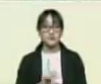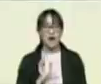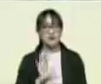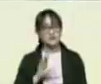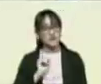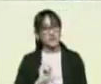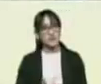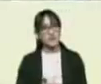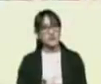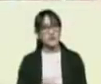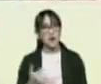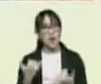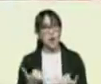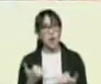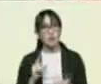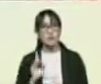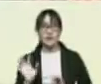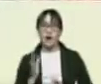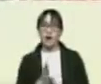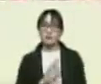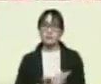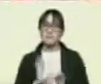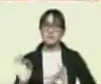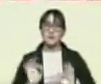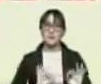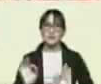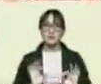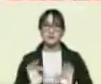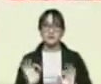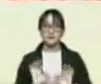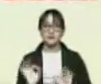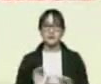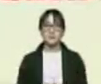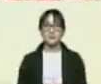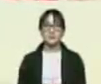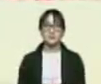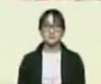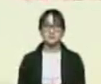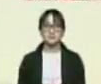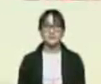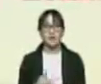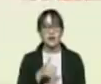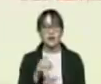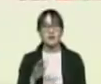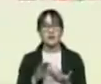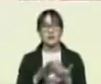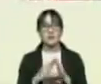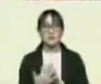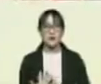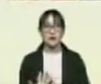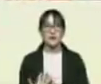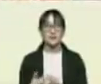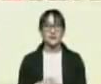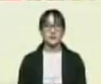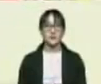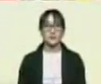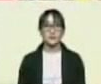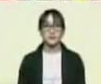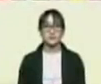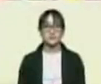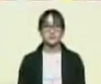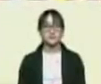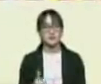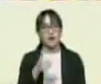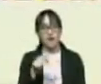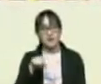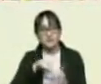Y desde hoy debemos prepararnos para eso. En cada barrio, en cada